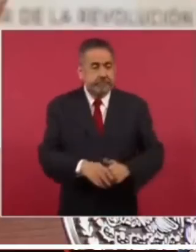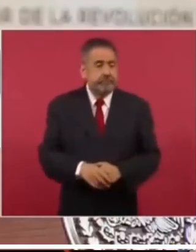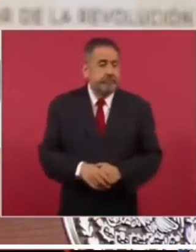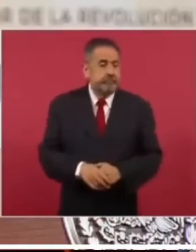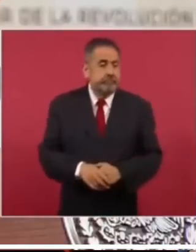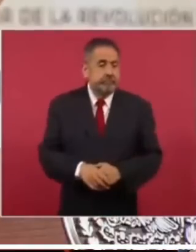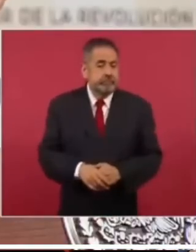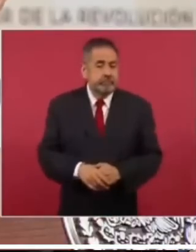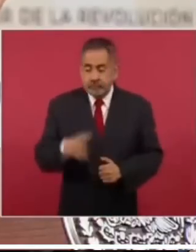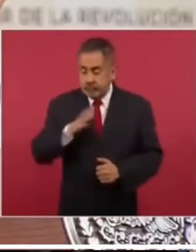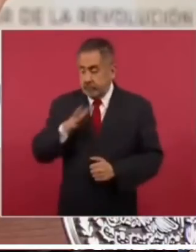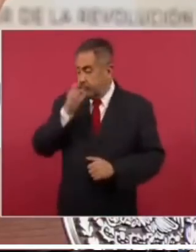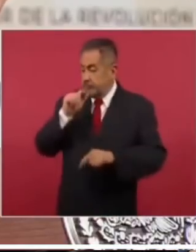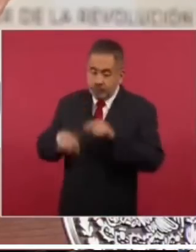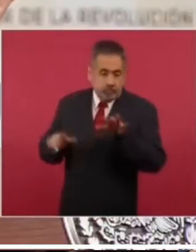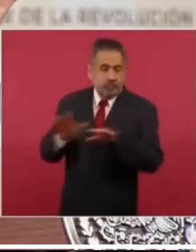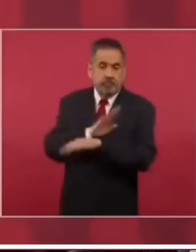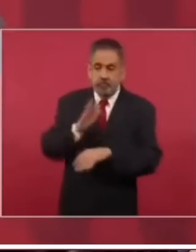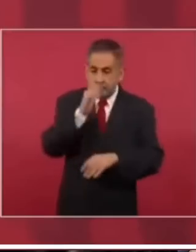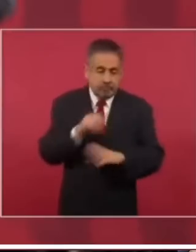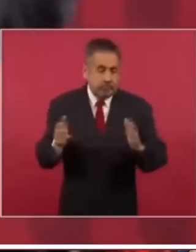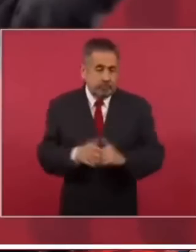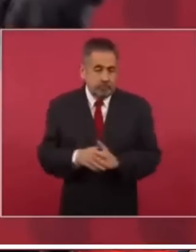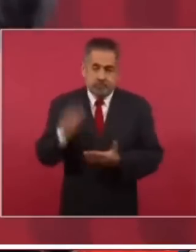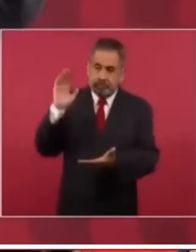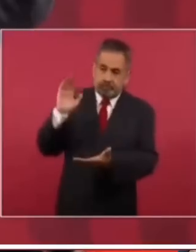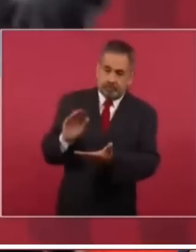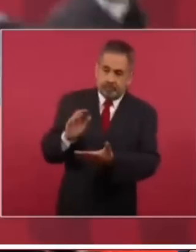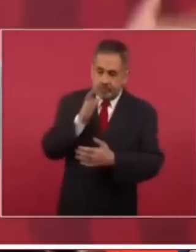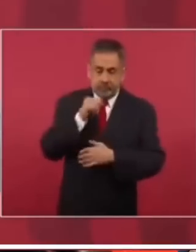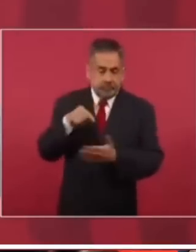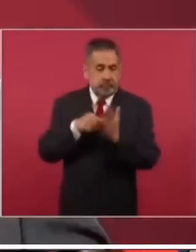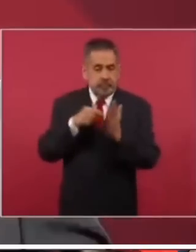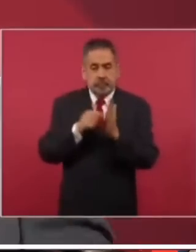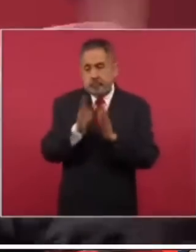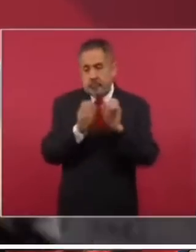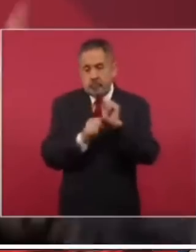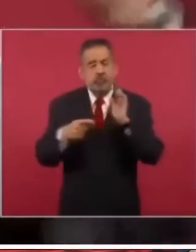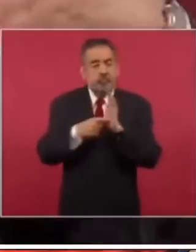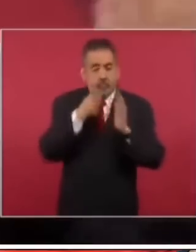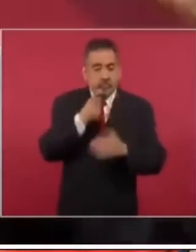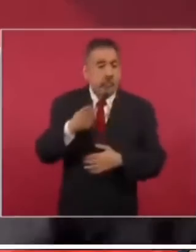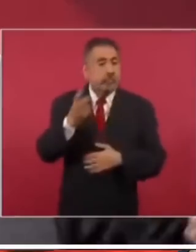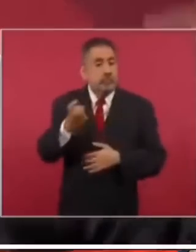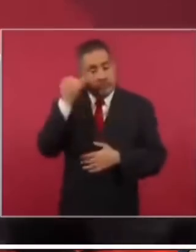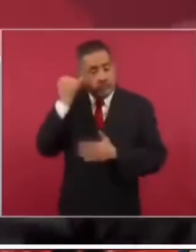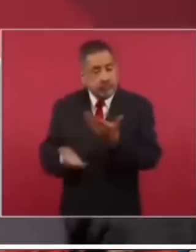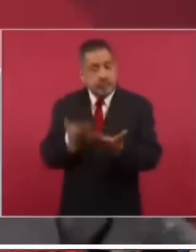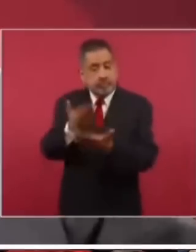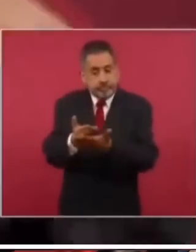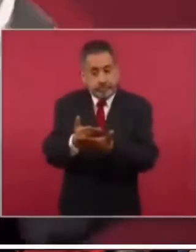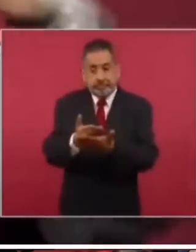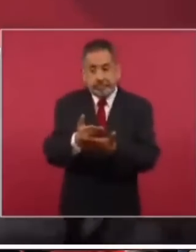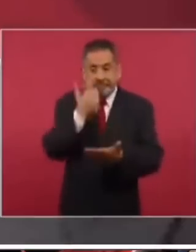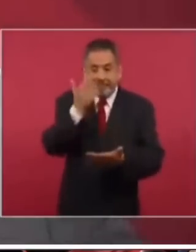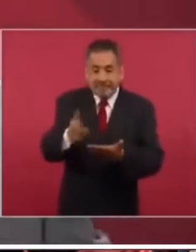O sea, eso no lo puedo hacer. Porque eso está en la Constitución. Por eso estamos planteando la reforma de la